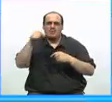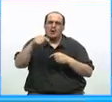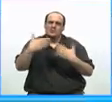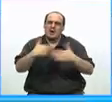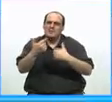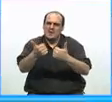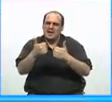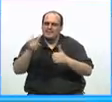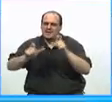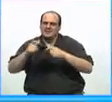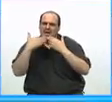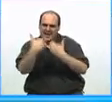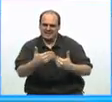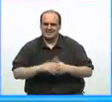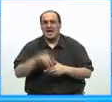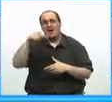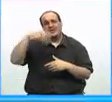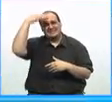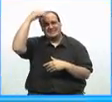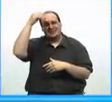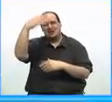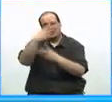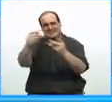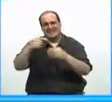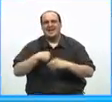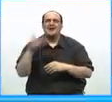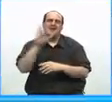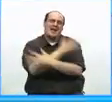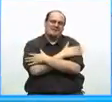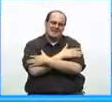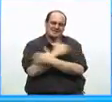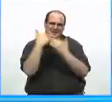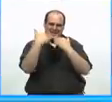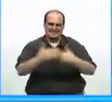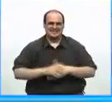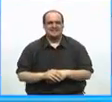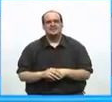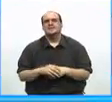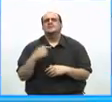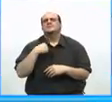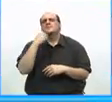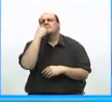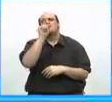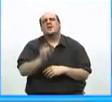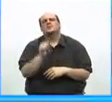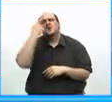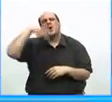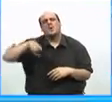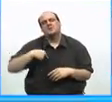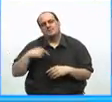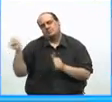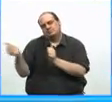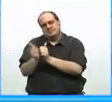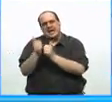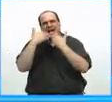Nico jase bueno bueno Muchas gracias Un abrazo para usted bueno Luciano la última y agradeciéndote por el móvil